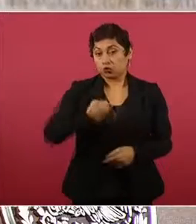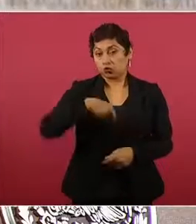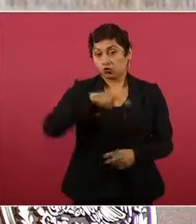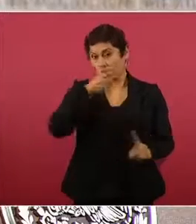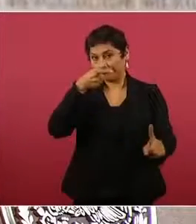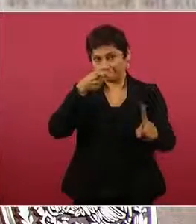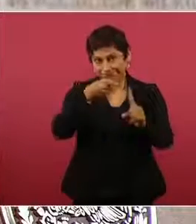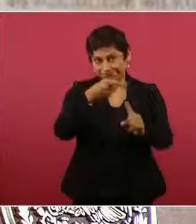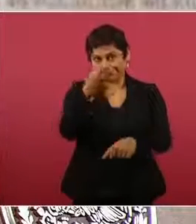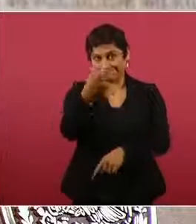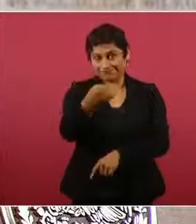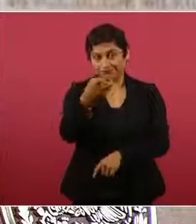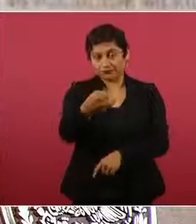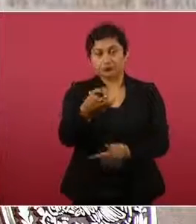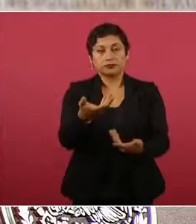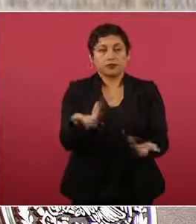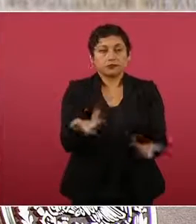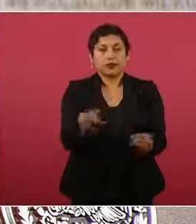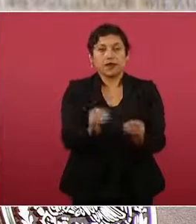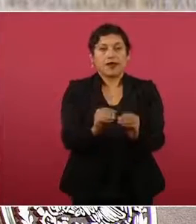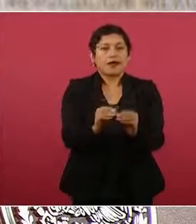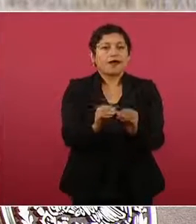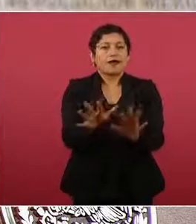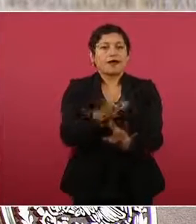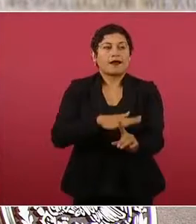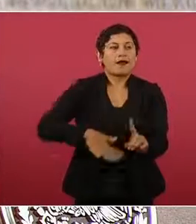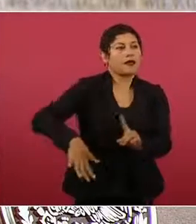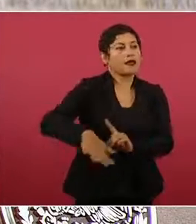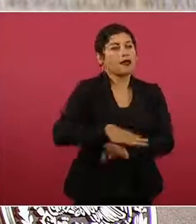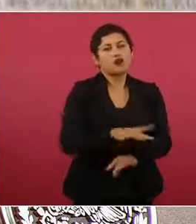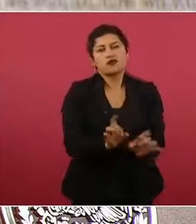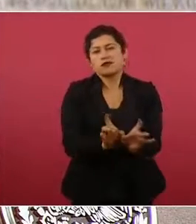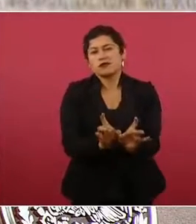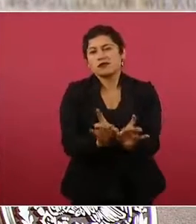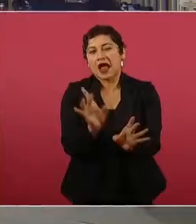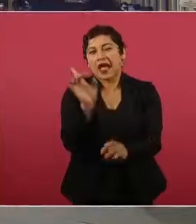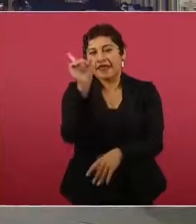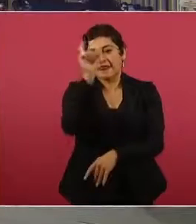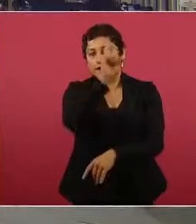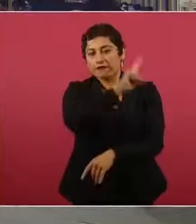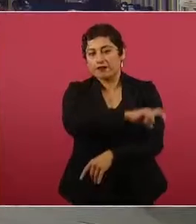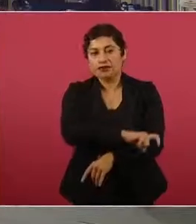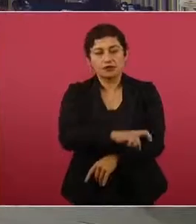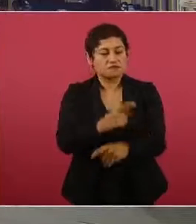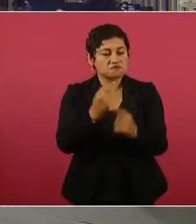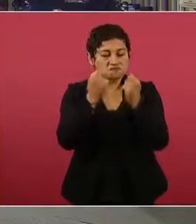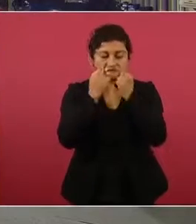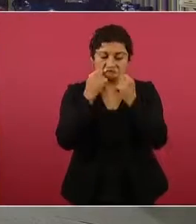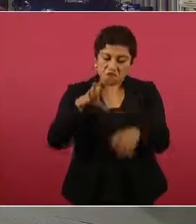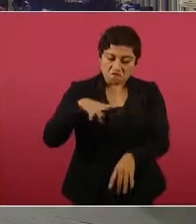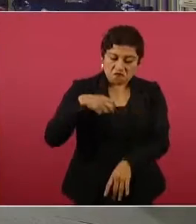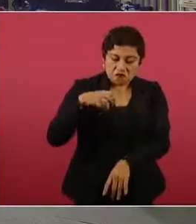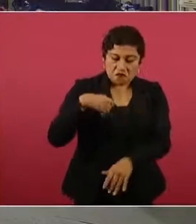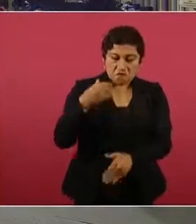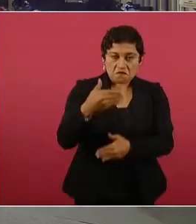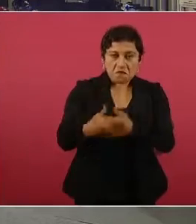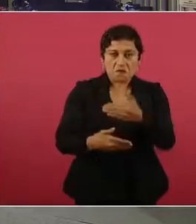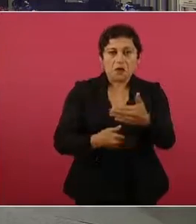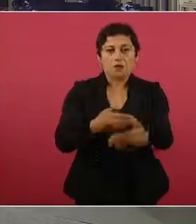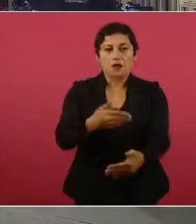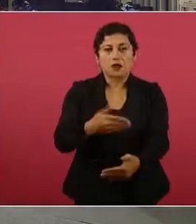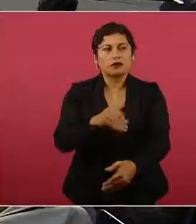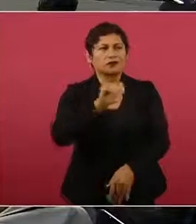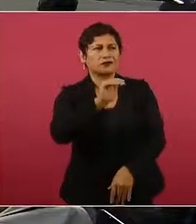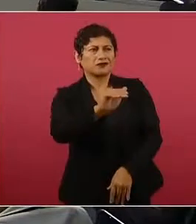hasta en circunstancias difíciles vamos a salir. Entonces no va a haber recesión en 2023 como lo